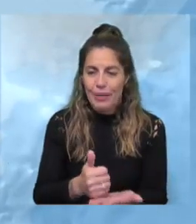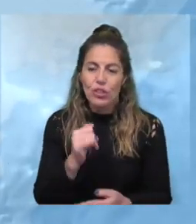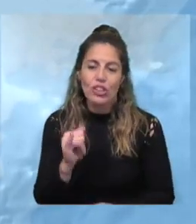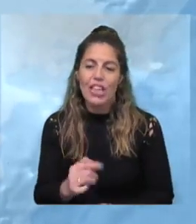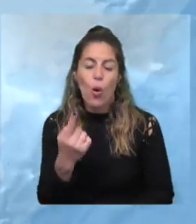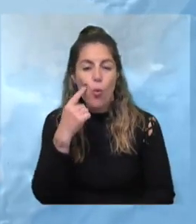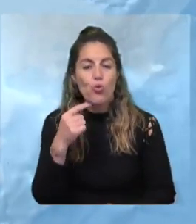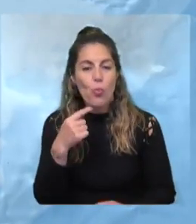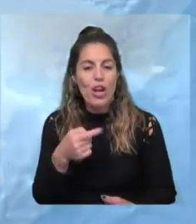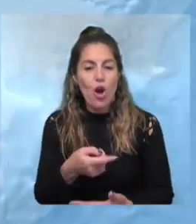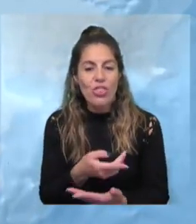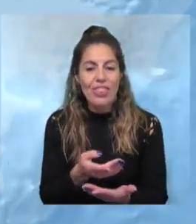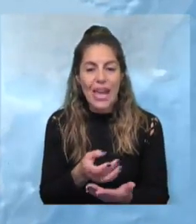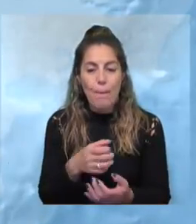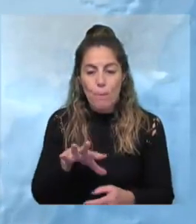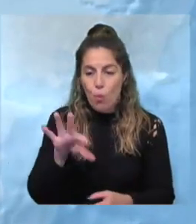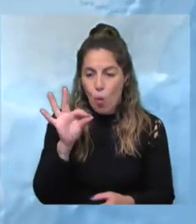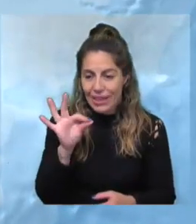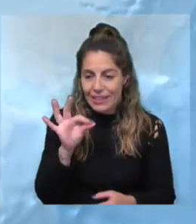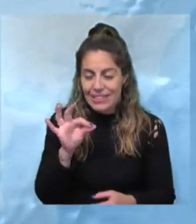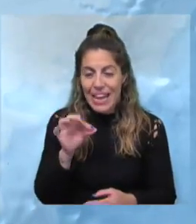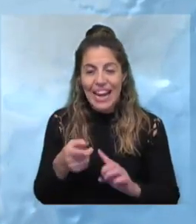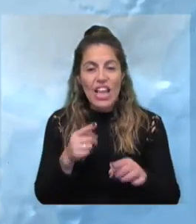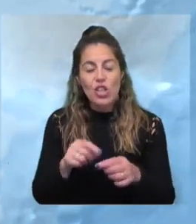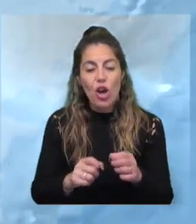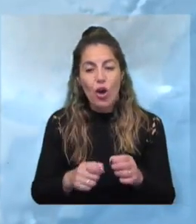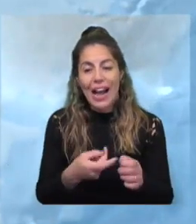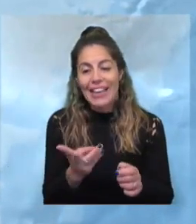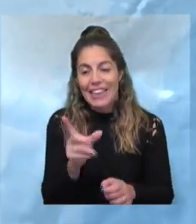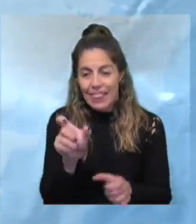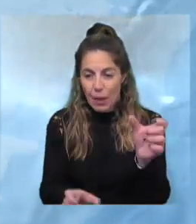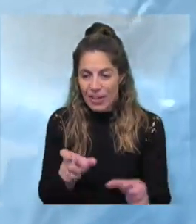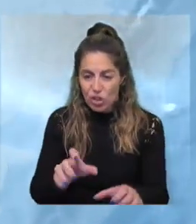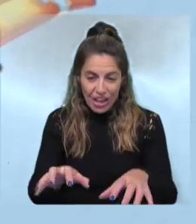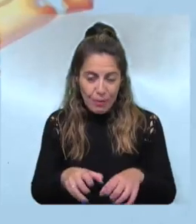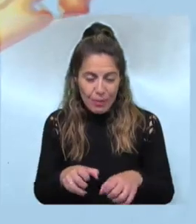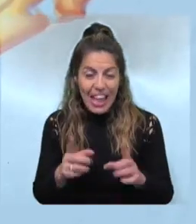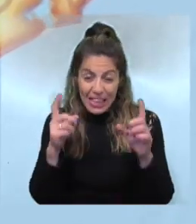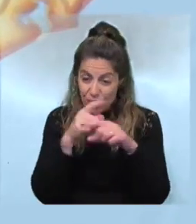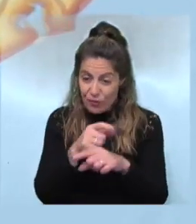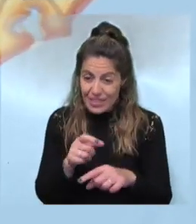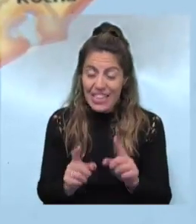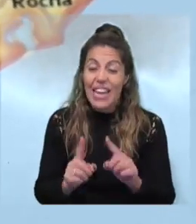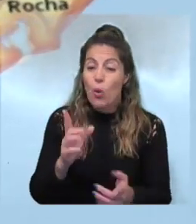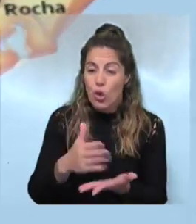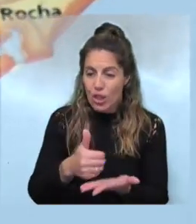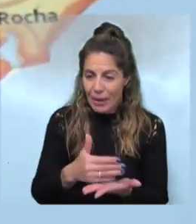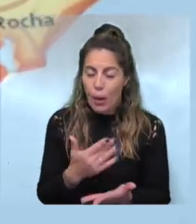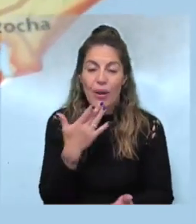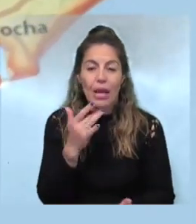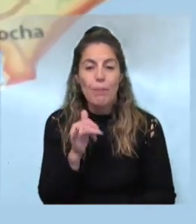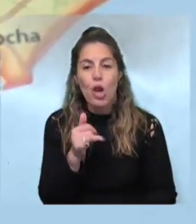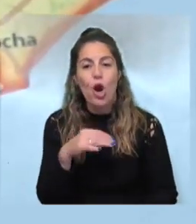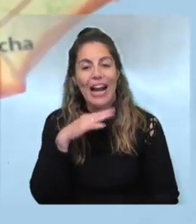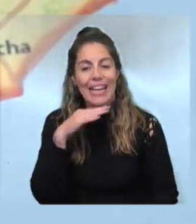un número de muestras asignado proporcional a los habitantes que tiene y nos cuesta todavía encontrar algunos departamentos. Por ejemplo, Canelones